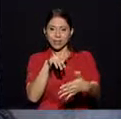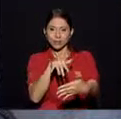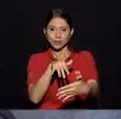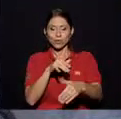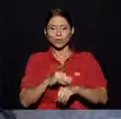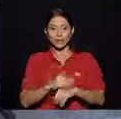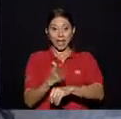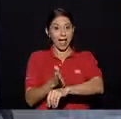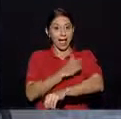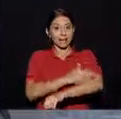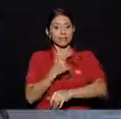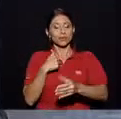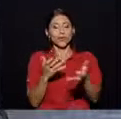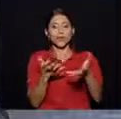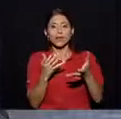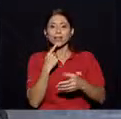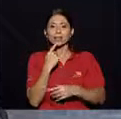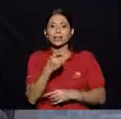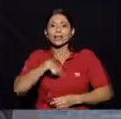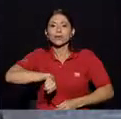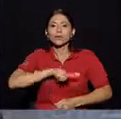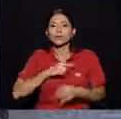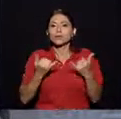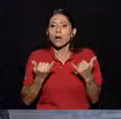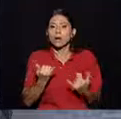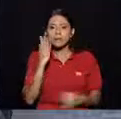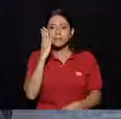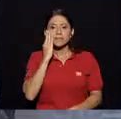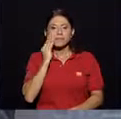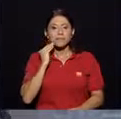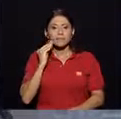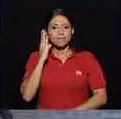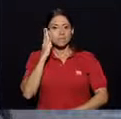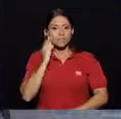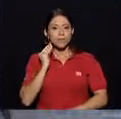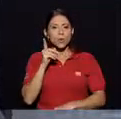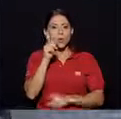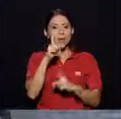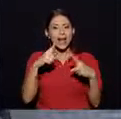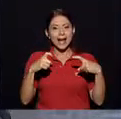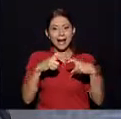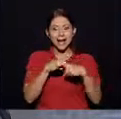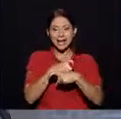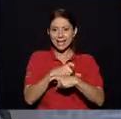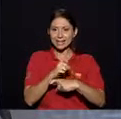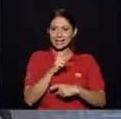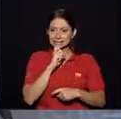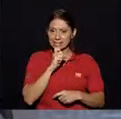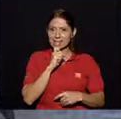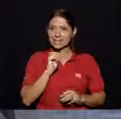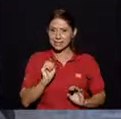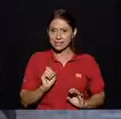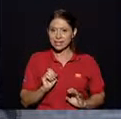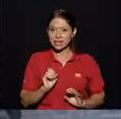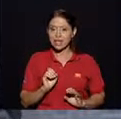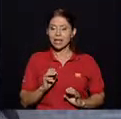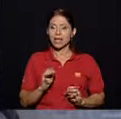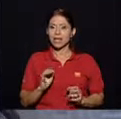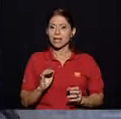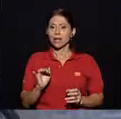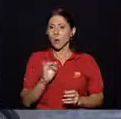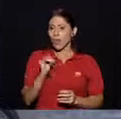que estamos experimentando una crisis, ¿verdad? Como lo ha expuesto la doctora, una